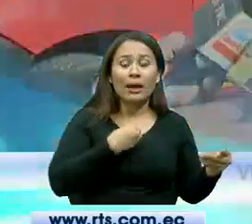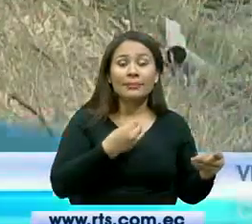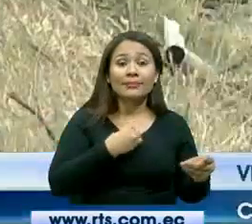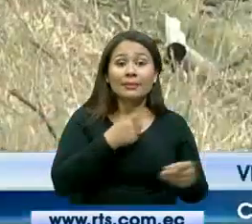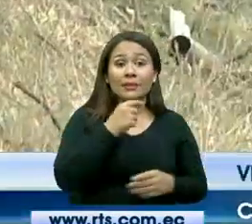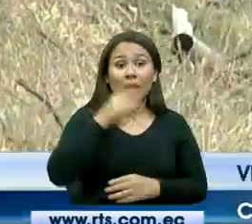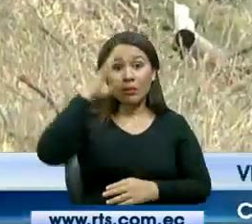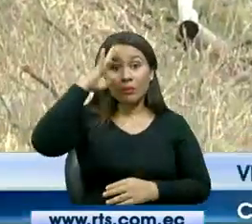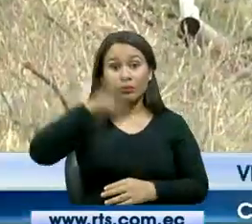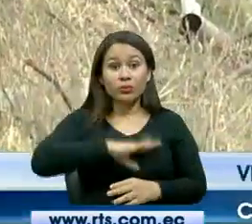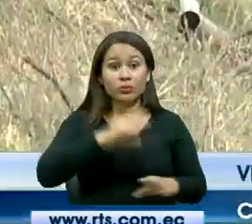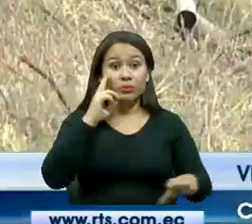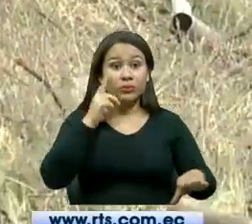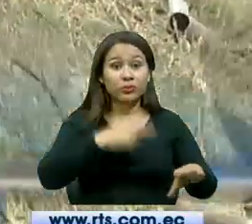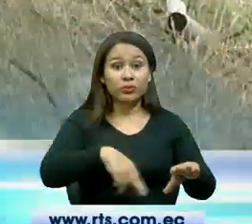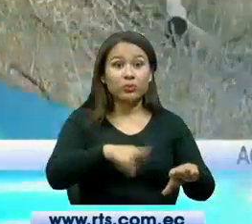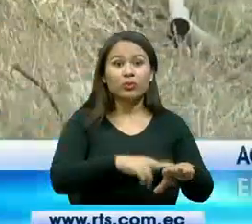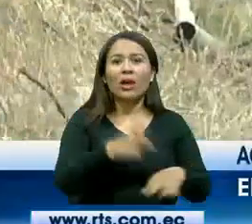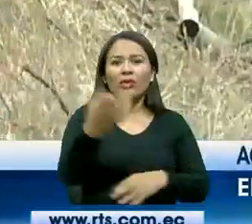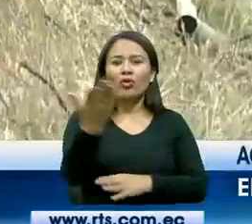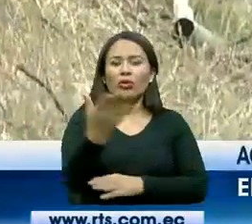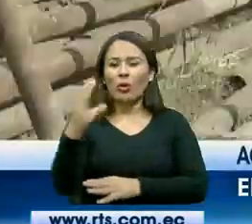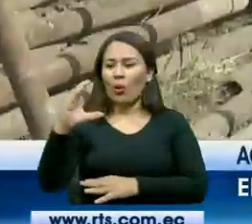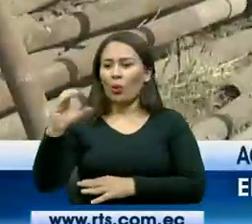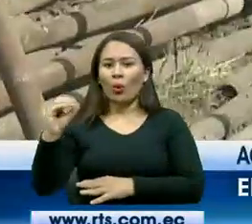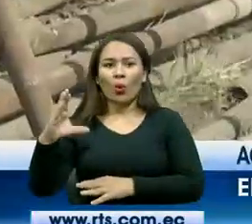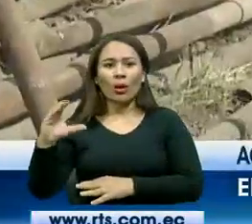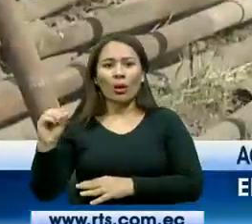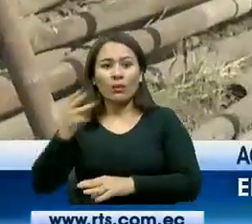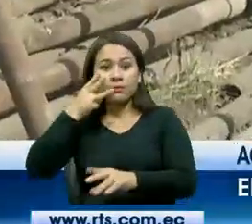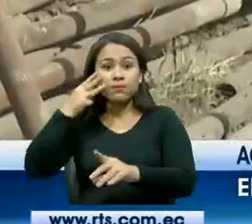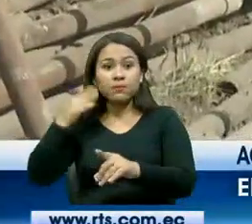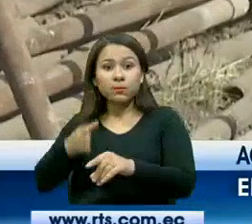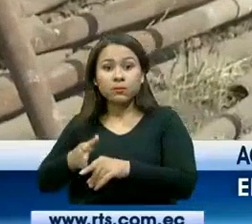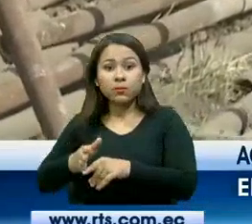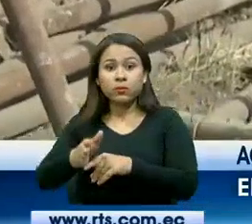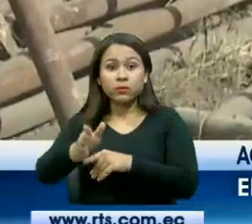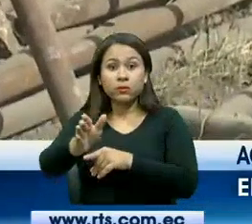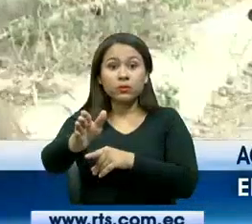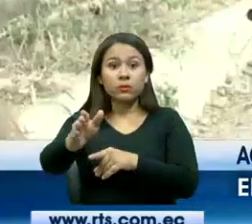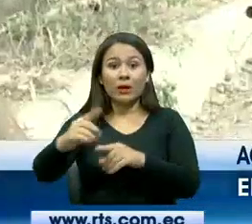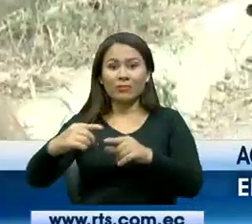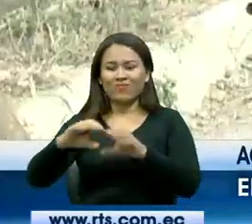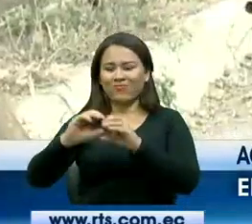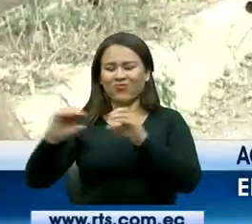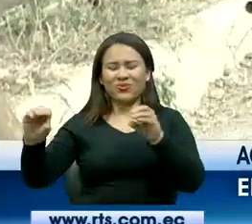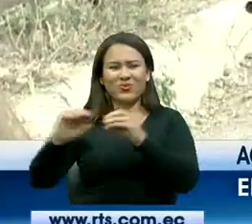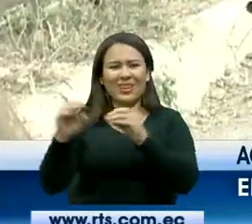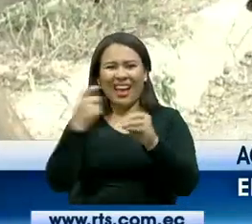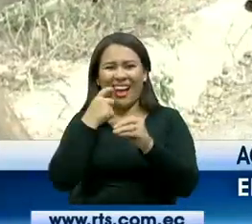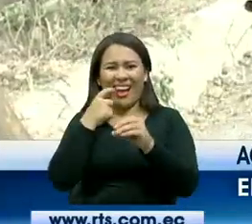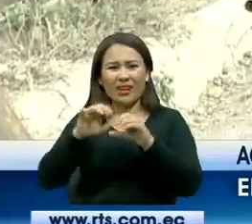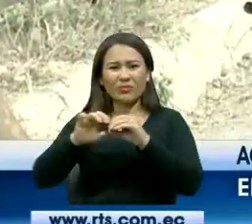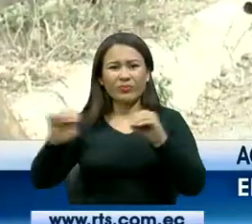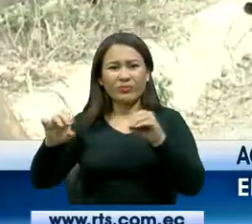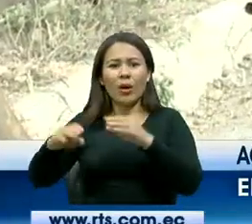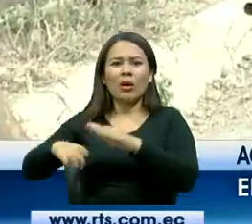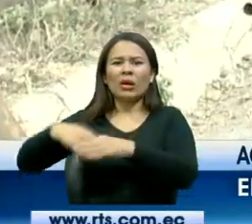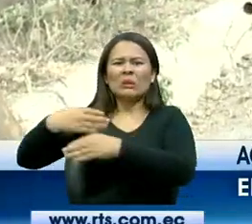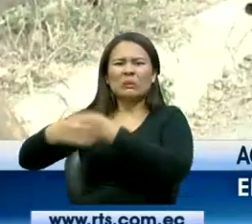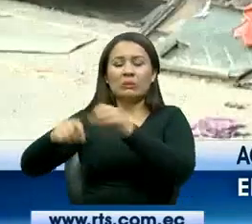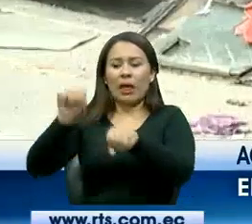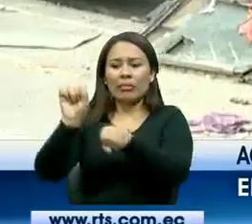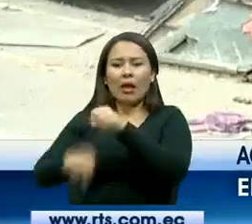Nacional. Salieron desde la ciudad del Coca. El tráiler transportaba unos tubos metálicos, pero en la bajada al parecer sufrió un desperfecto mecánico y